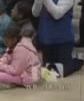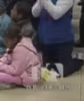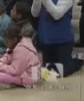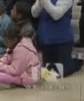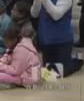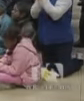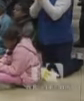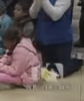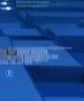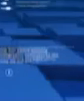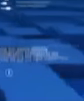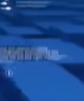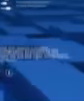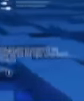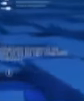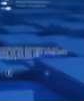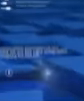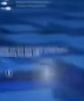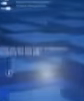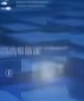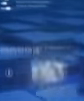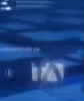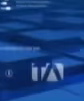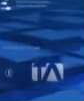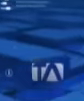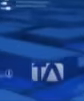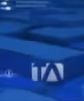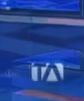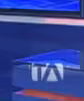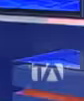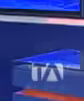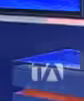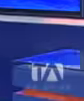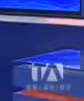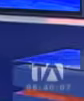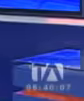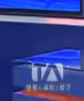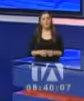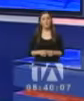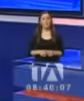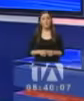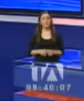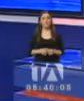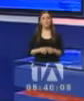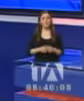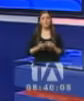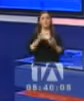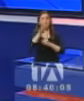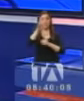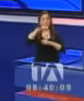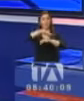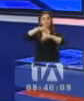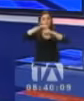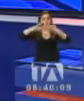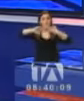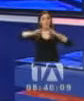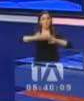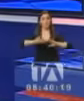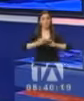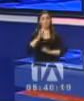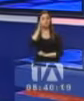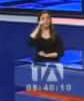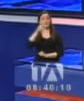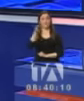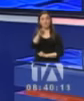24 horas. Nuevamente con ustedes en 24 horas en la comunidad.